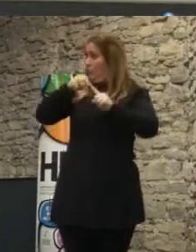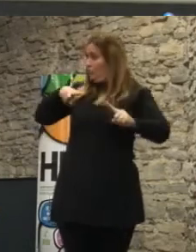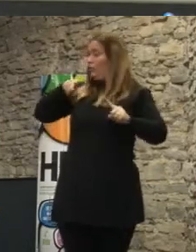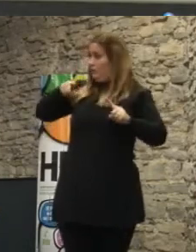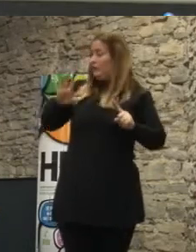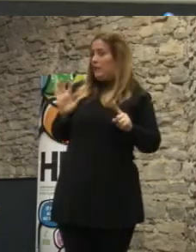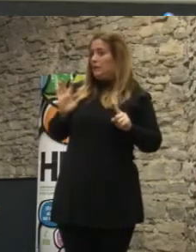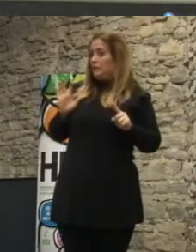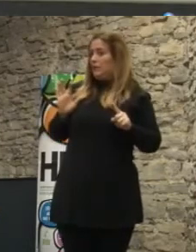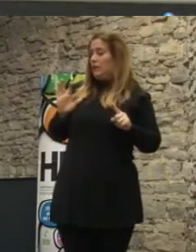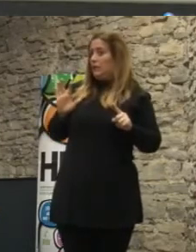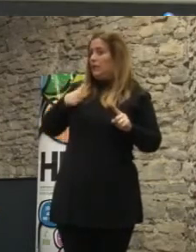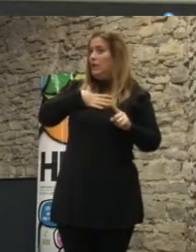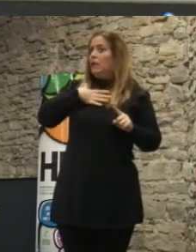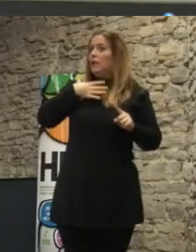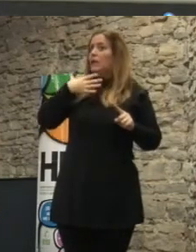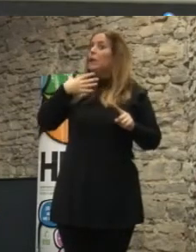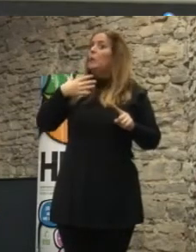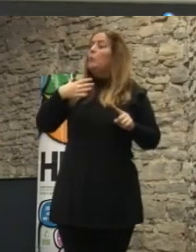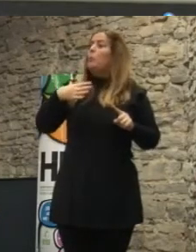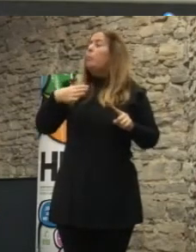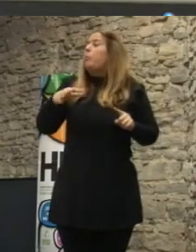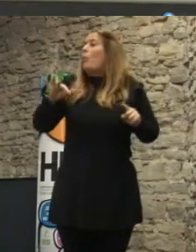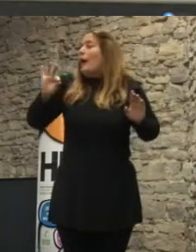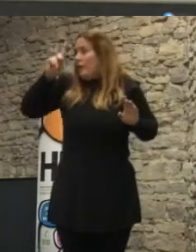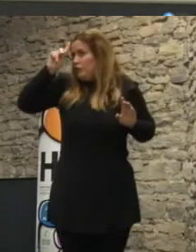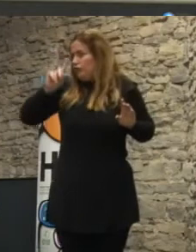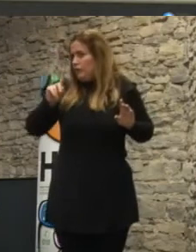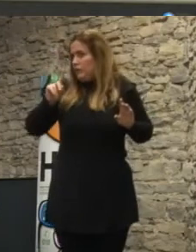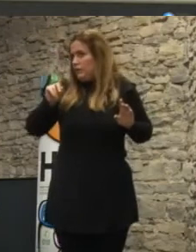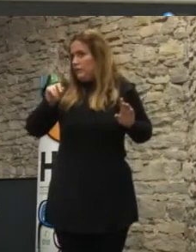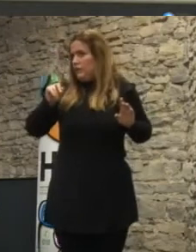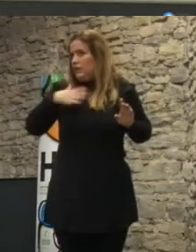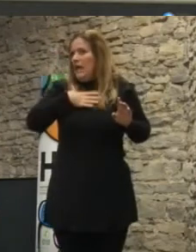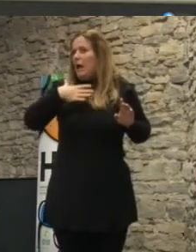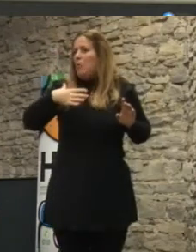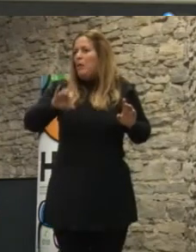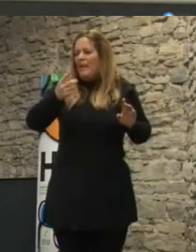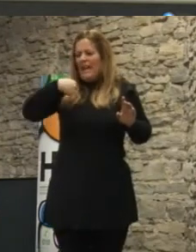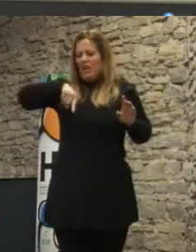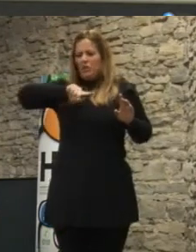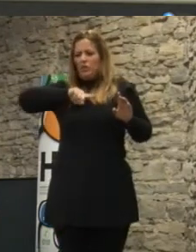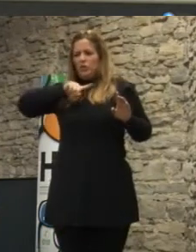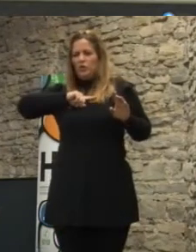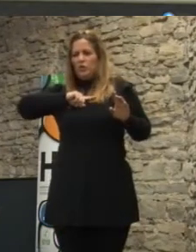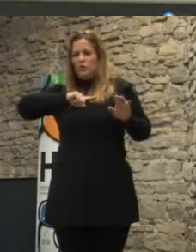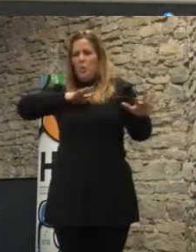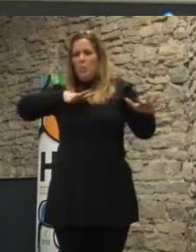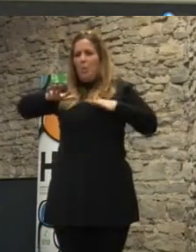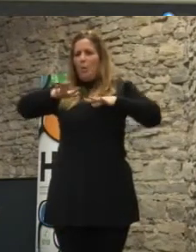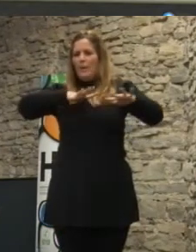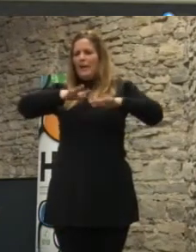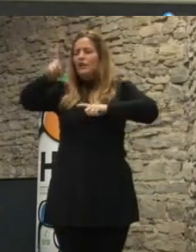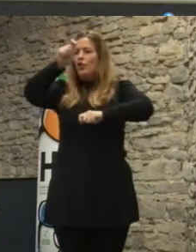¿hay alguna posibilidad yo digo, no estamos atomizando demasiado el movimiento asociativo